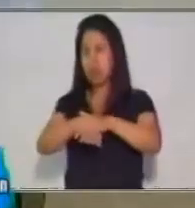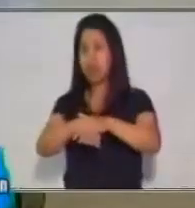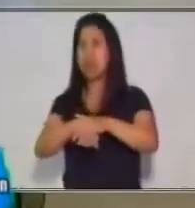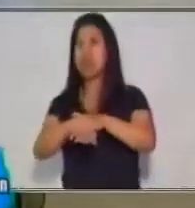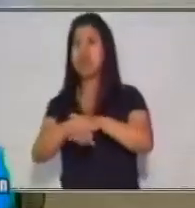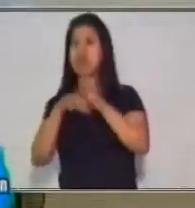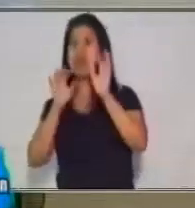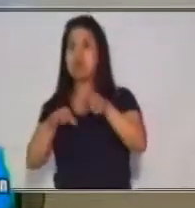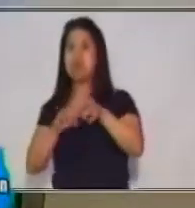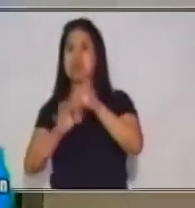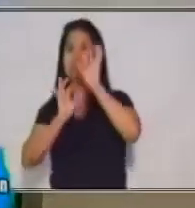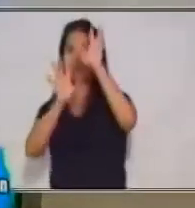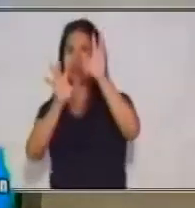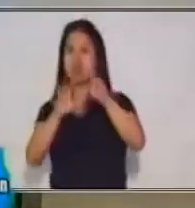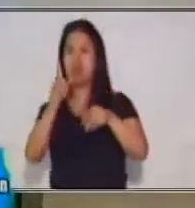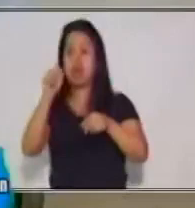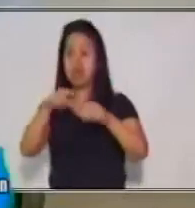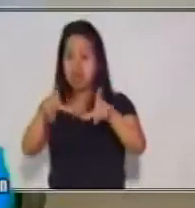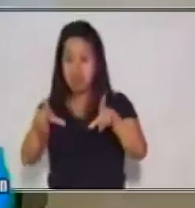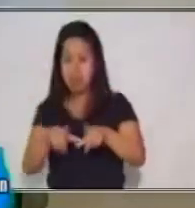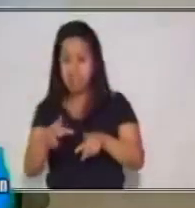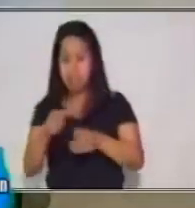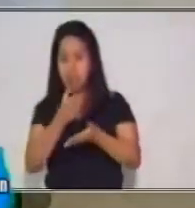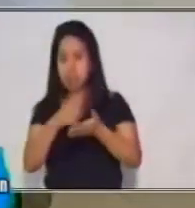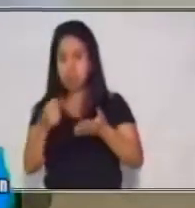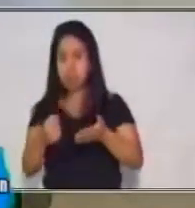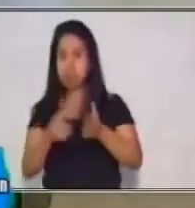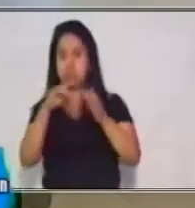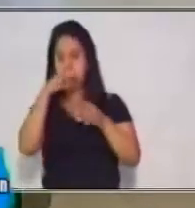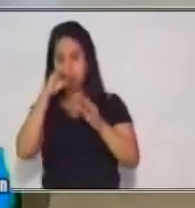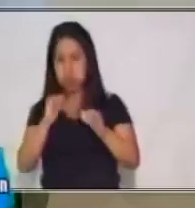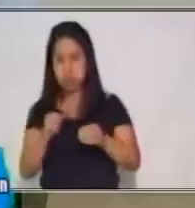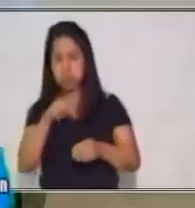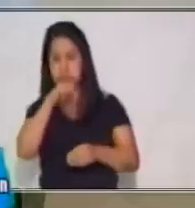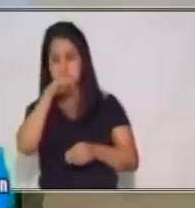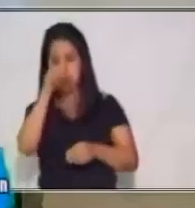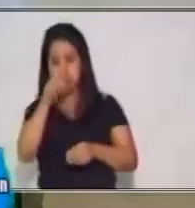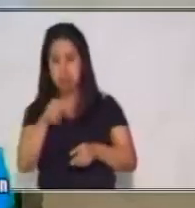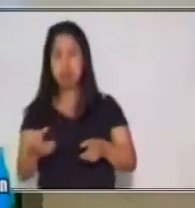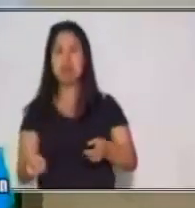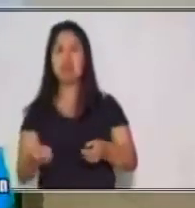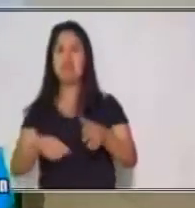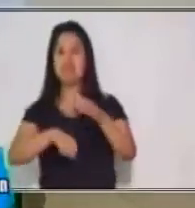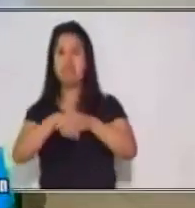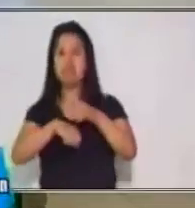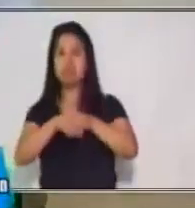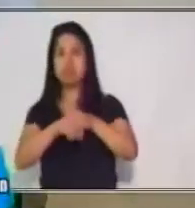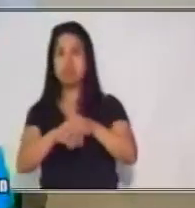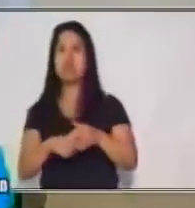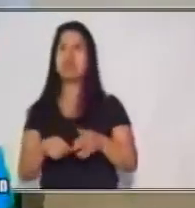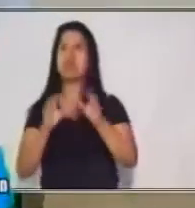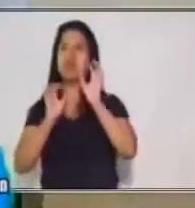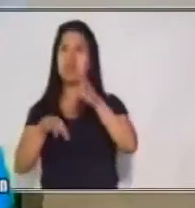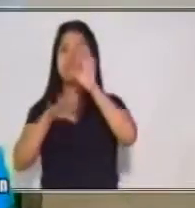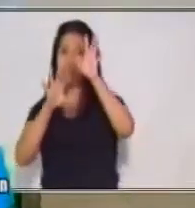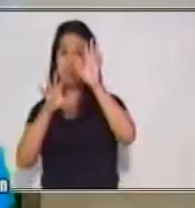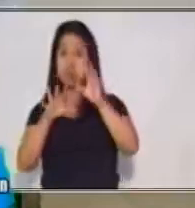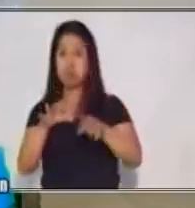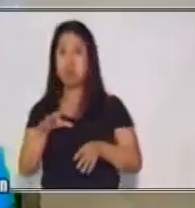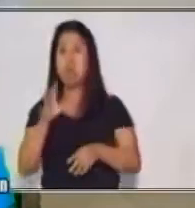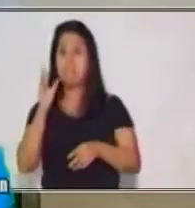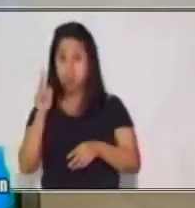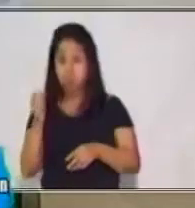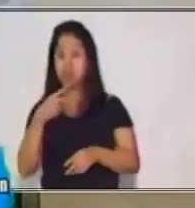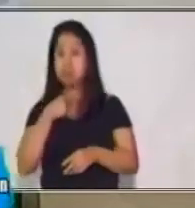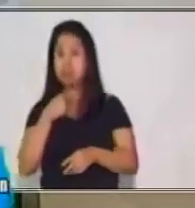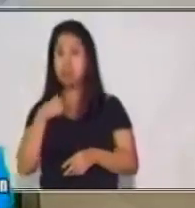representa esa pregunta es esta intersección que tengo acá, fútbol y baloncesto. En